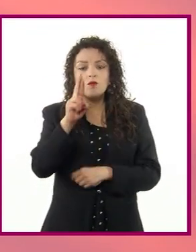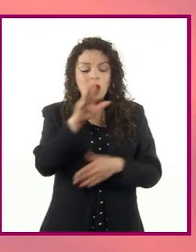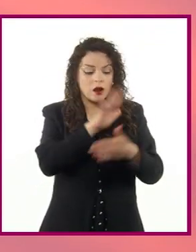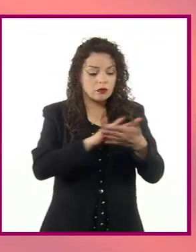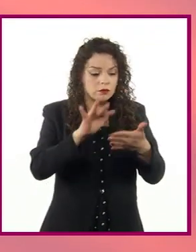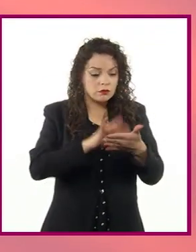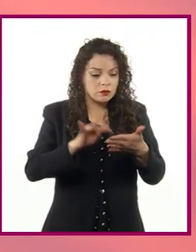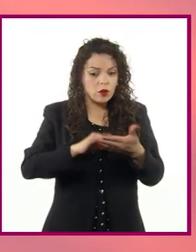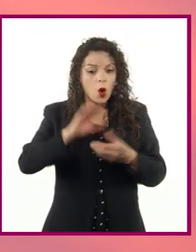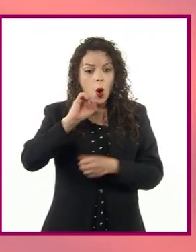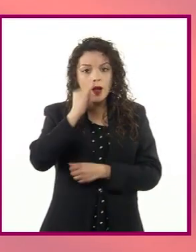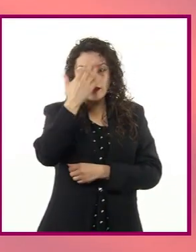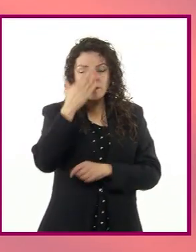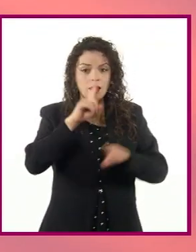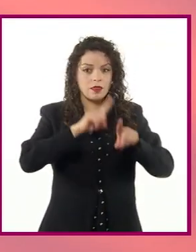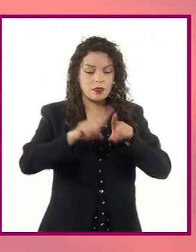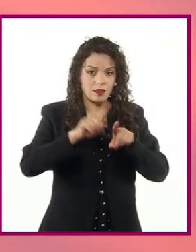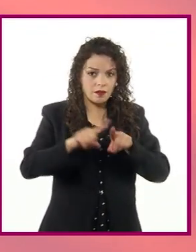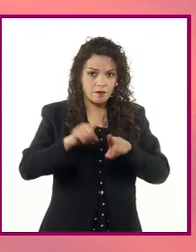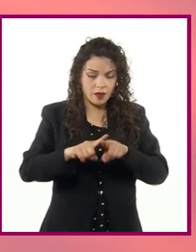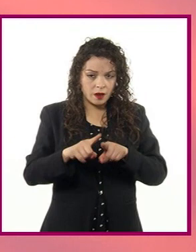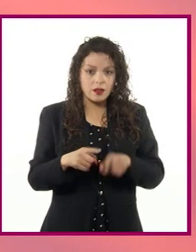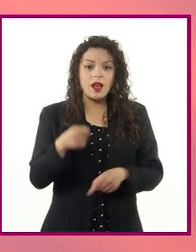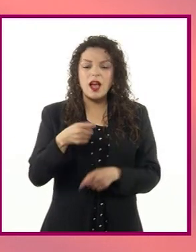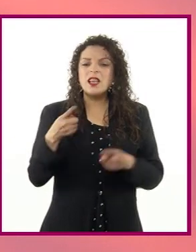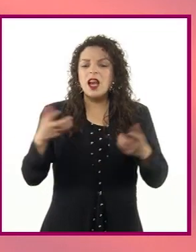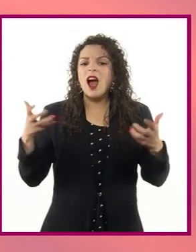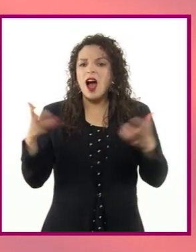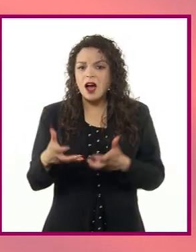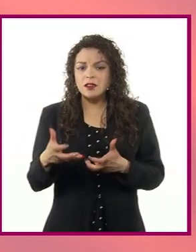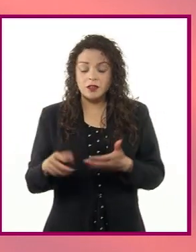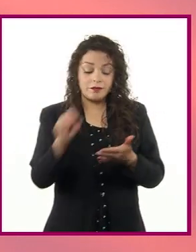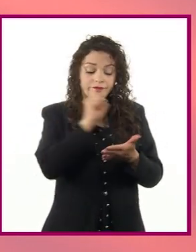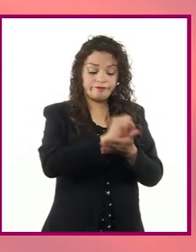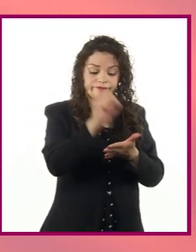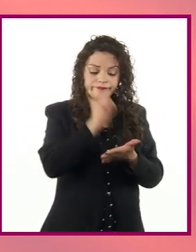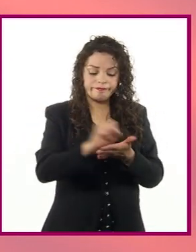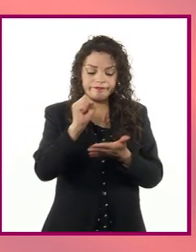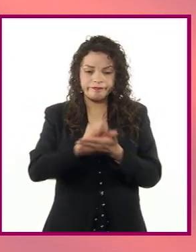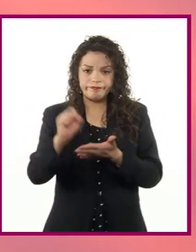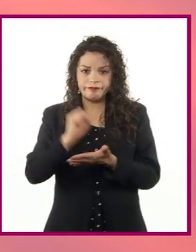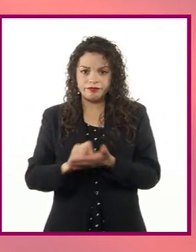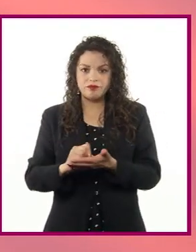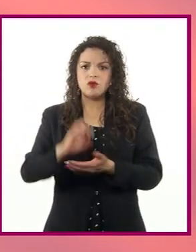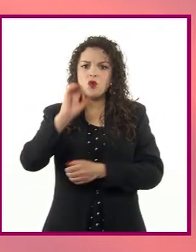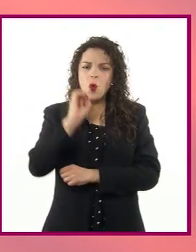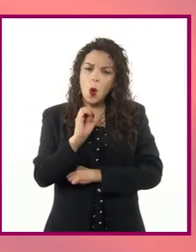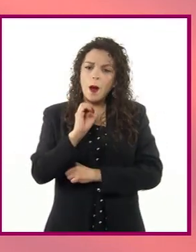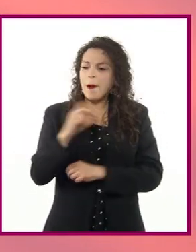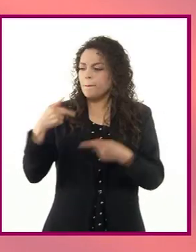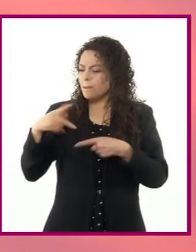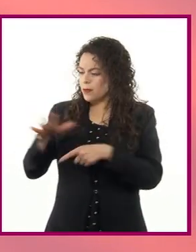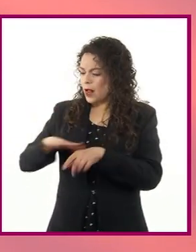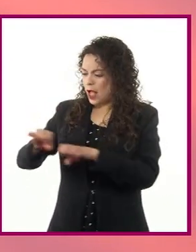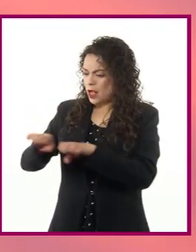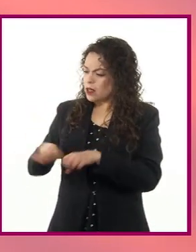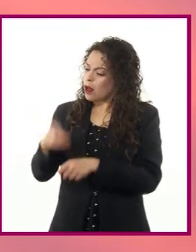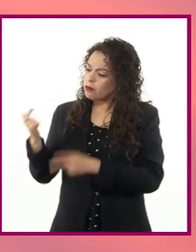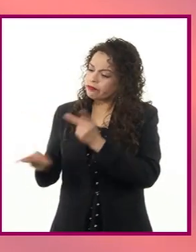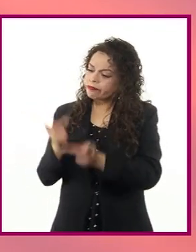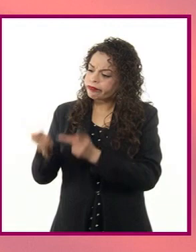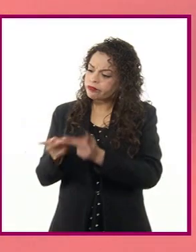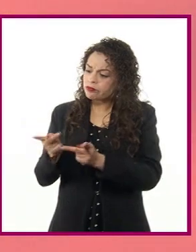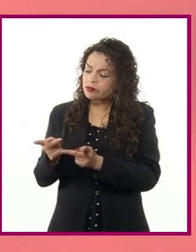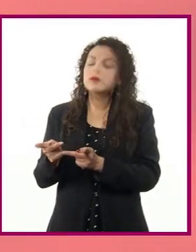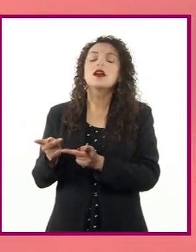el contenido de la historieta, en la que se realizan anotaciones o consultas del personal de producción y editores al